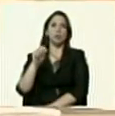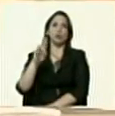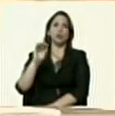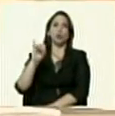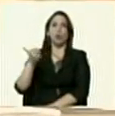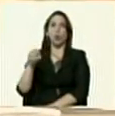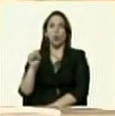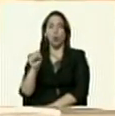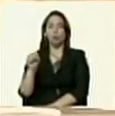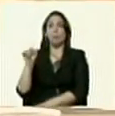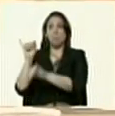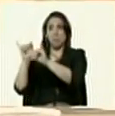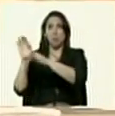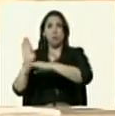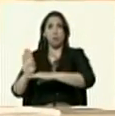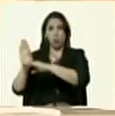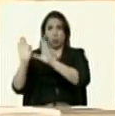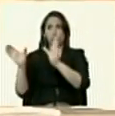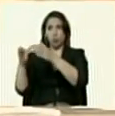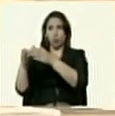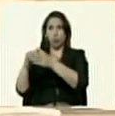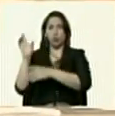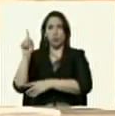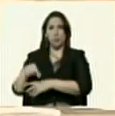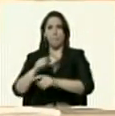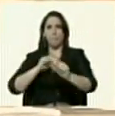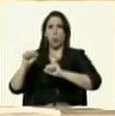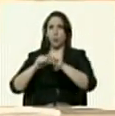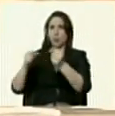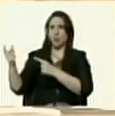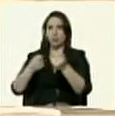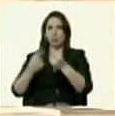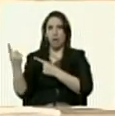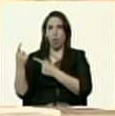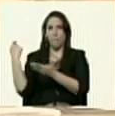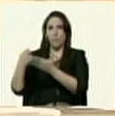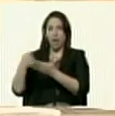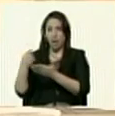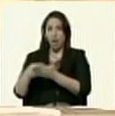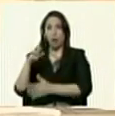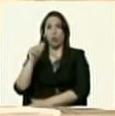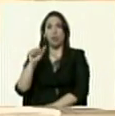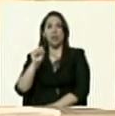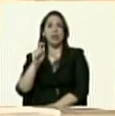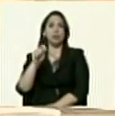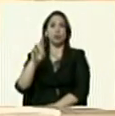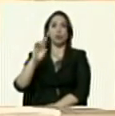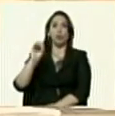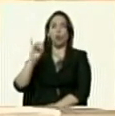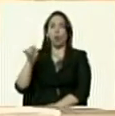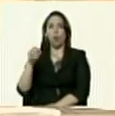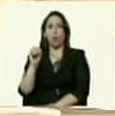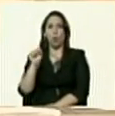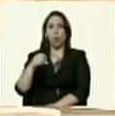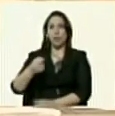los rastrojos, movilizado por los rastrojos, financiado por los rastrojos, para llevarlo a territorio del norte